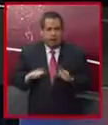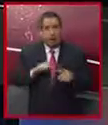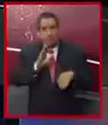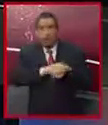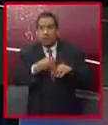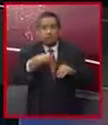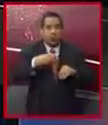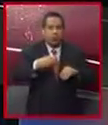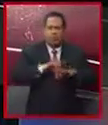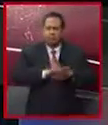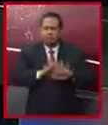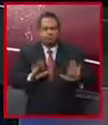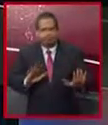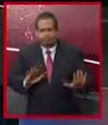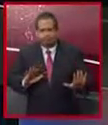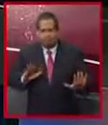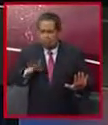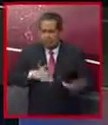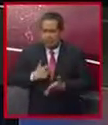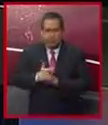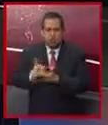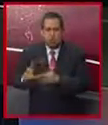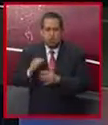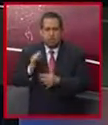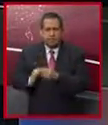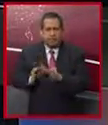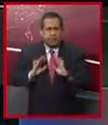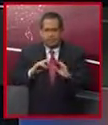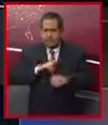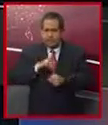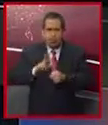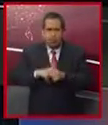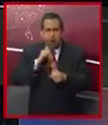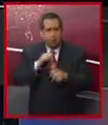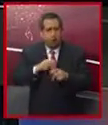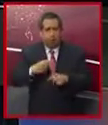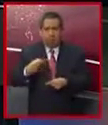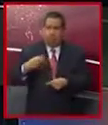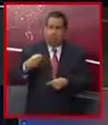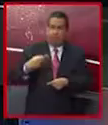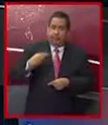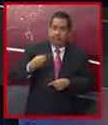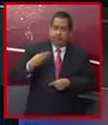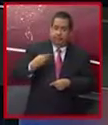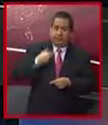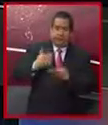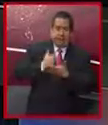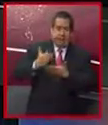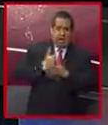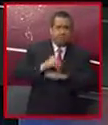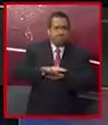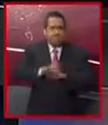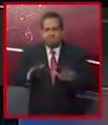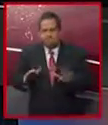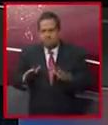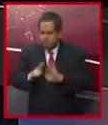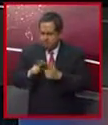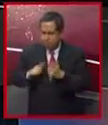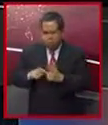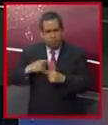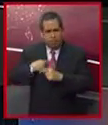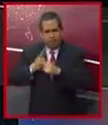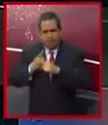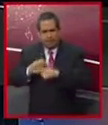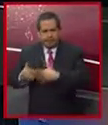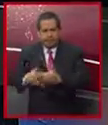extraordinarias. Esto acompañado de prácticas proactivas de buena transparencia y de acceso a la información que tiene el propio grupo